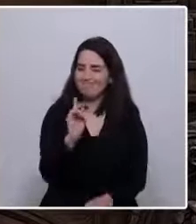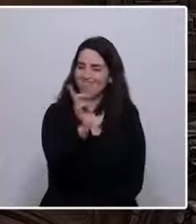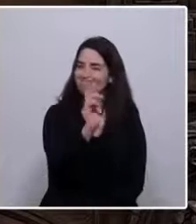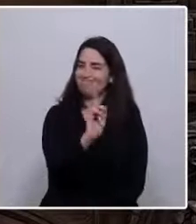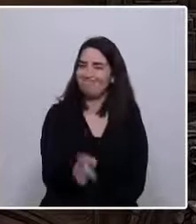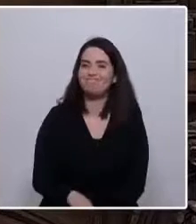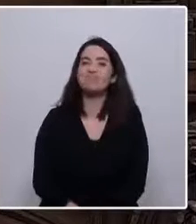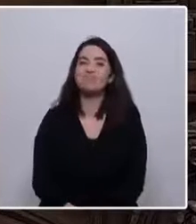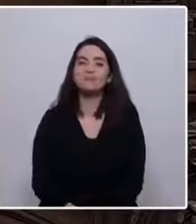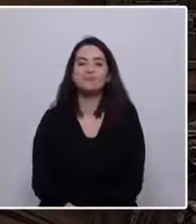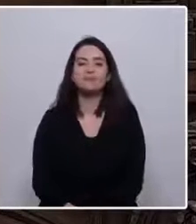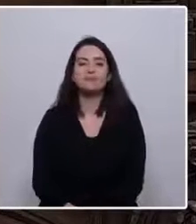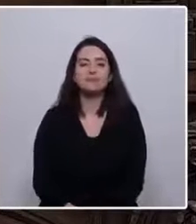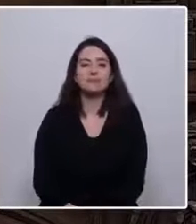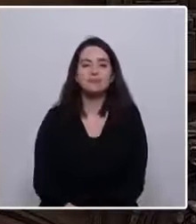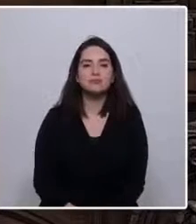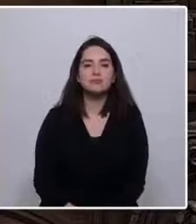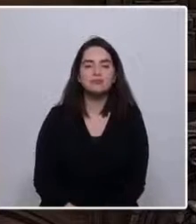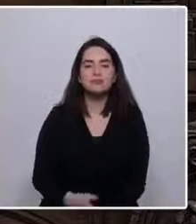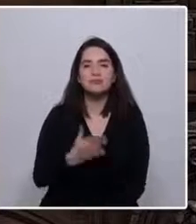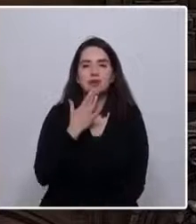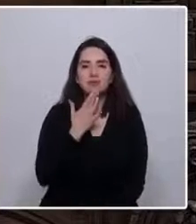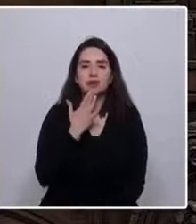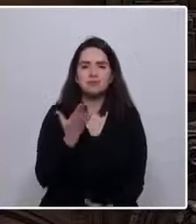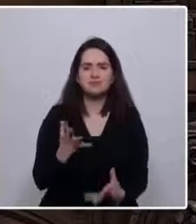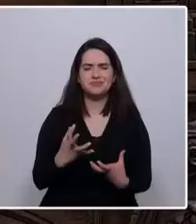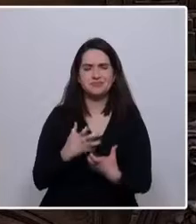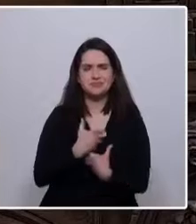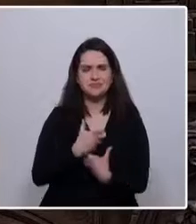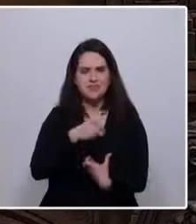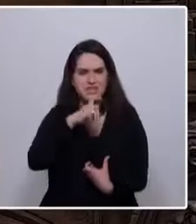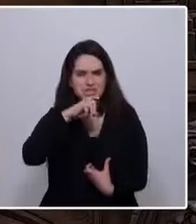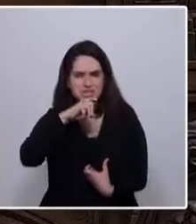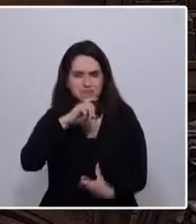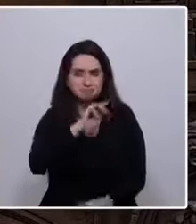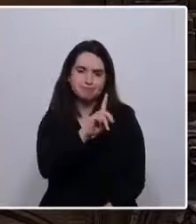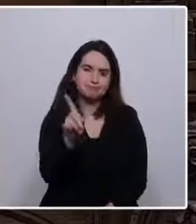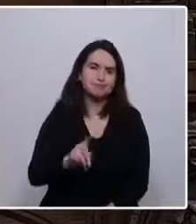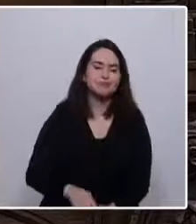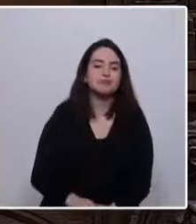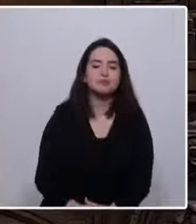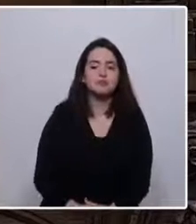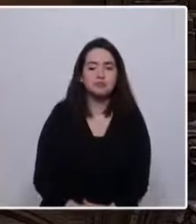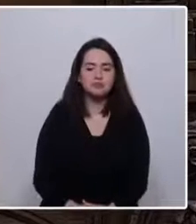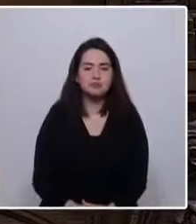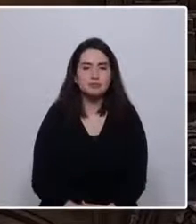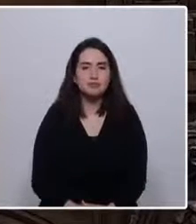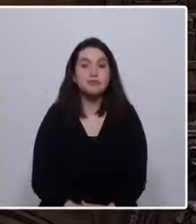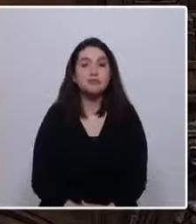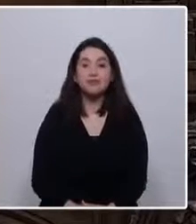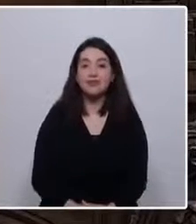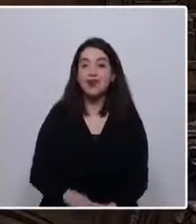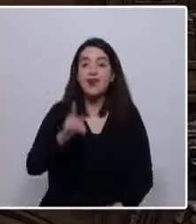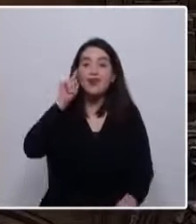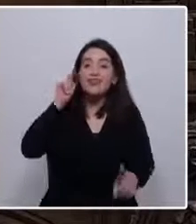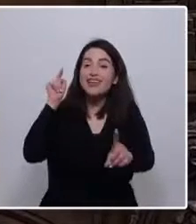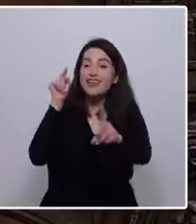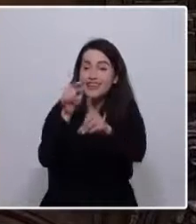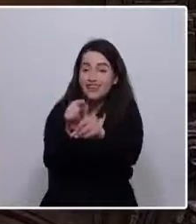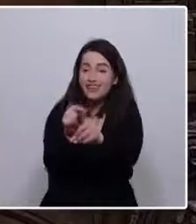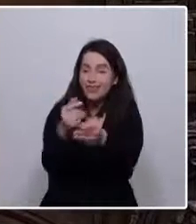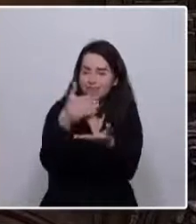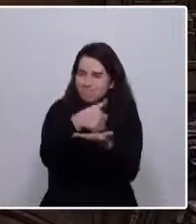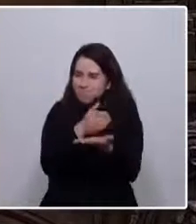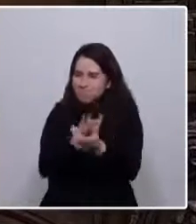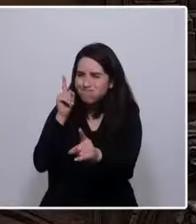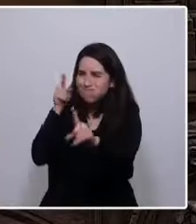ni mucho menos el resentimiento y la envidia pero lograr los objetivos que nos hemos fijado es